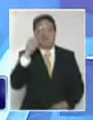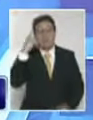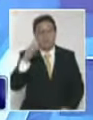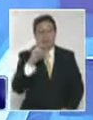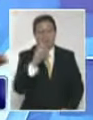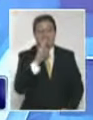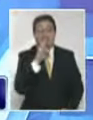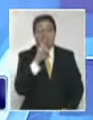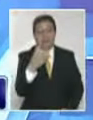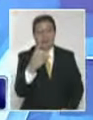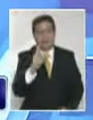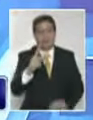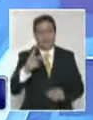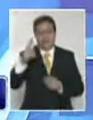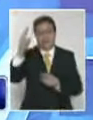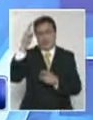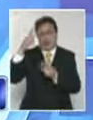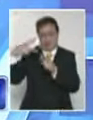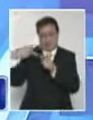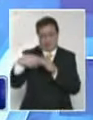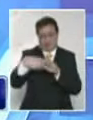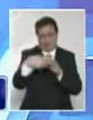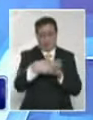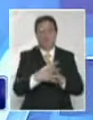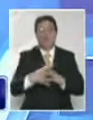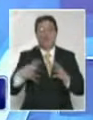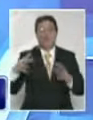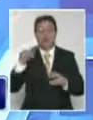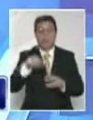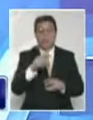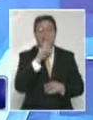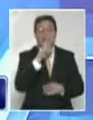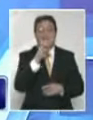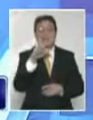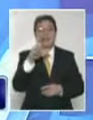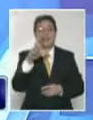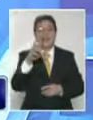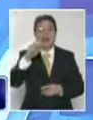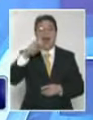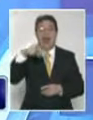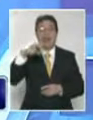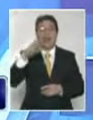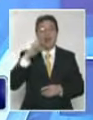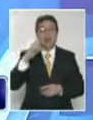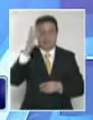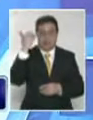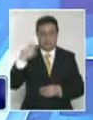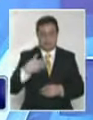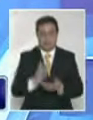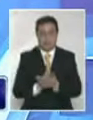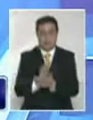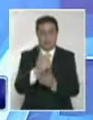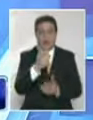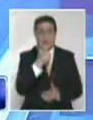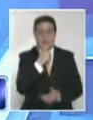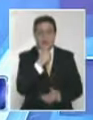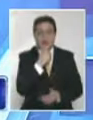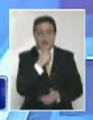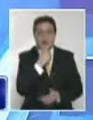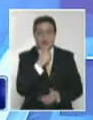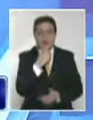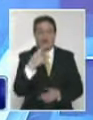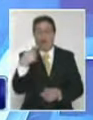un territorio vedado totalmente. Entonces se crea el Teleanálisis. Yo partí en el número uno como reportera, me acuerdo, con